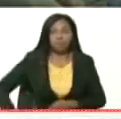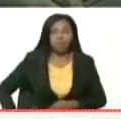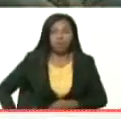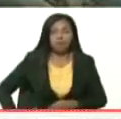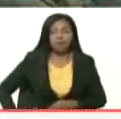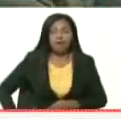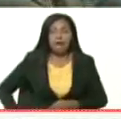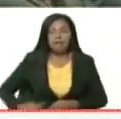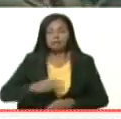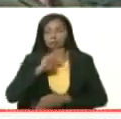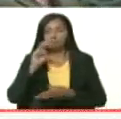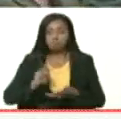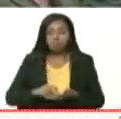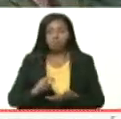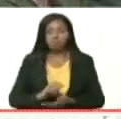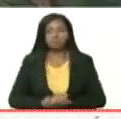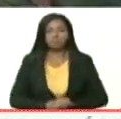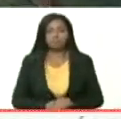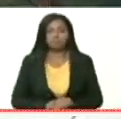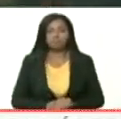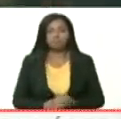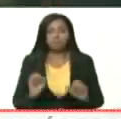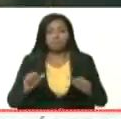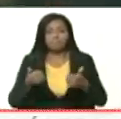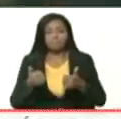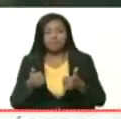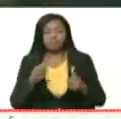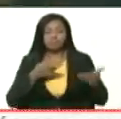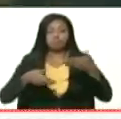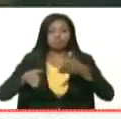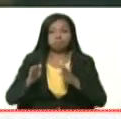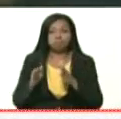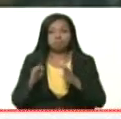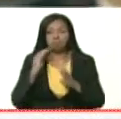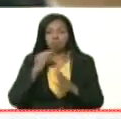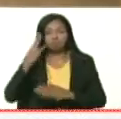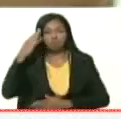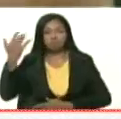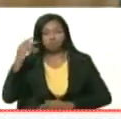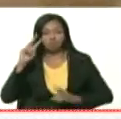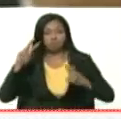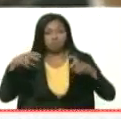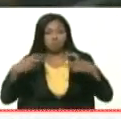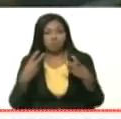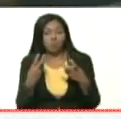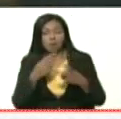China y del inicio de la construcción de lo que era un sueño, la nueva China.